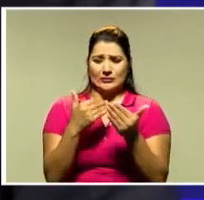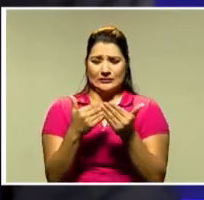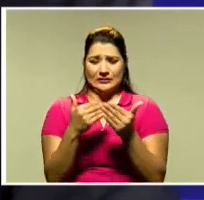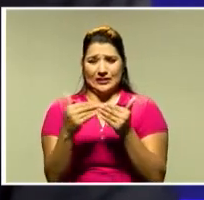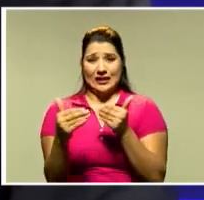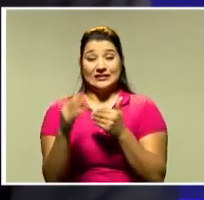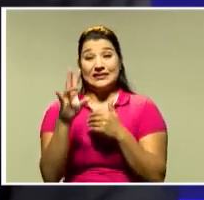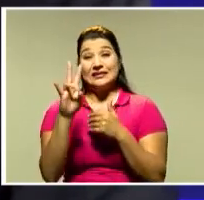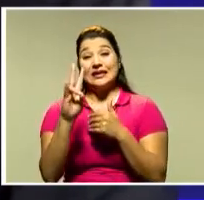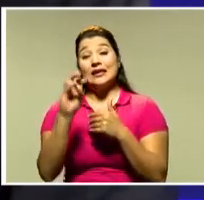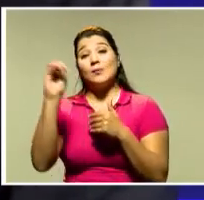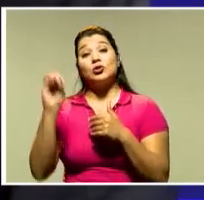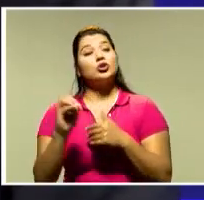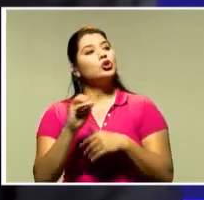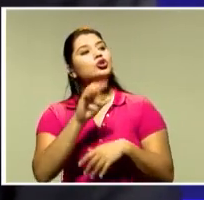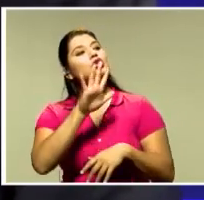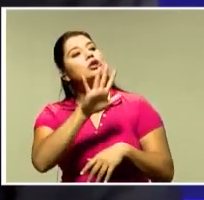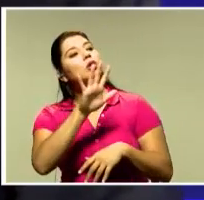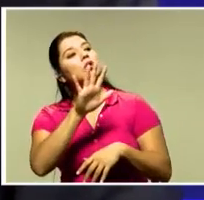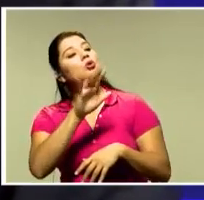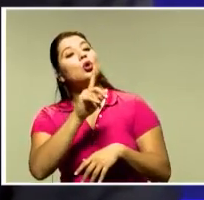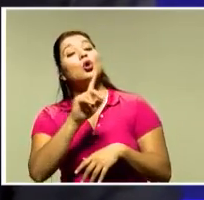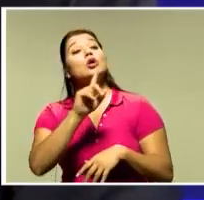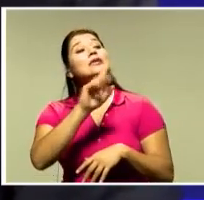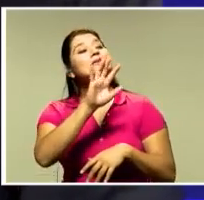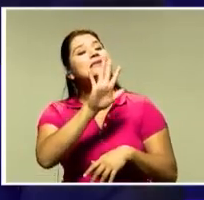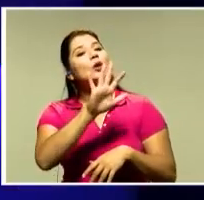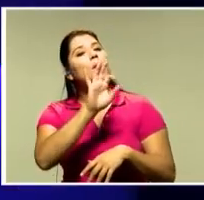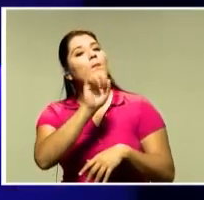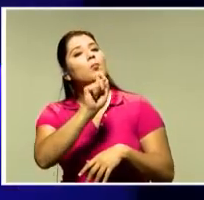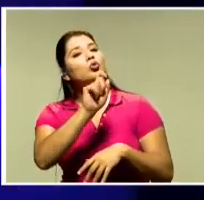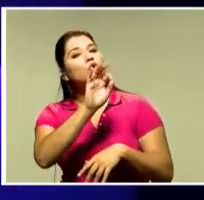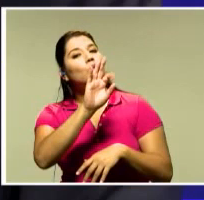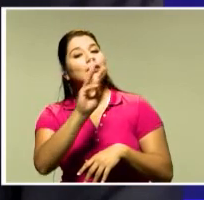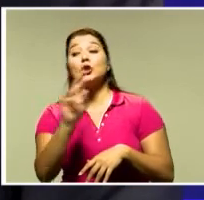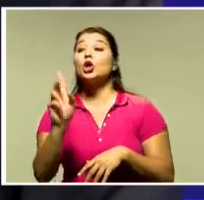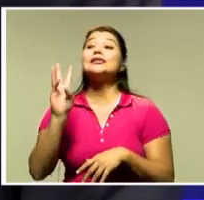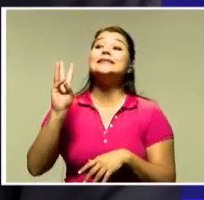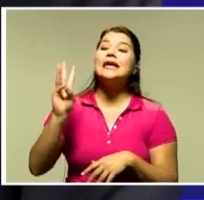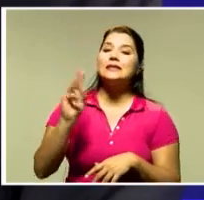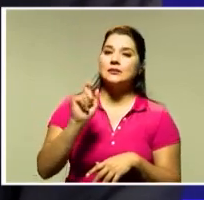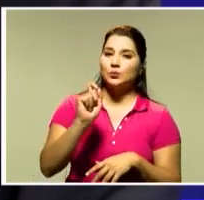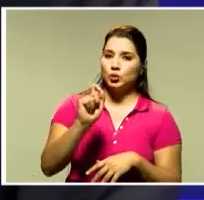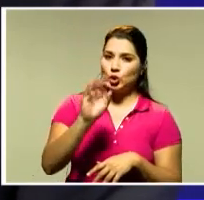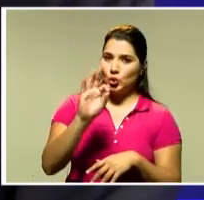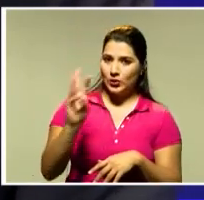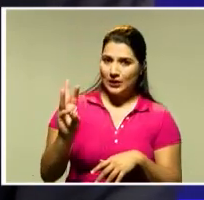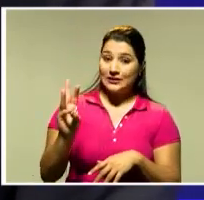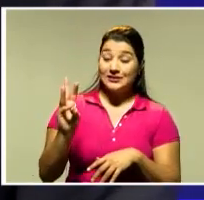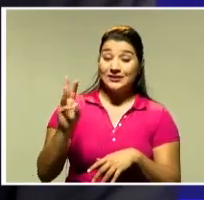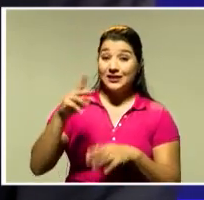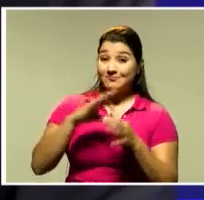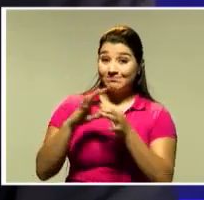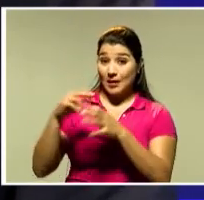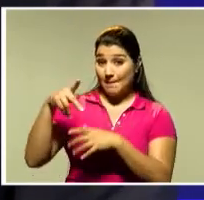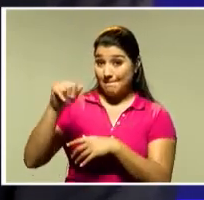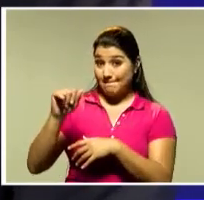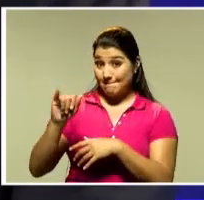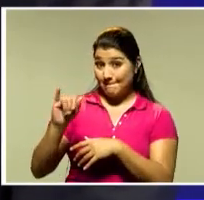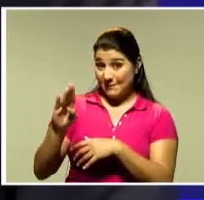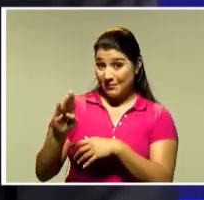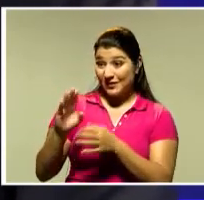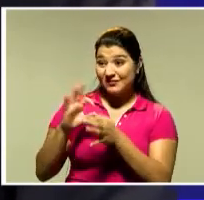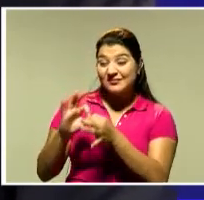7%. 5.96, creo. 6.96. Sí, 6.96 de Producto Interno Bruto es un